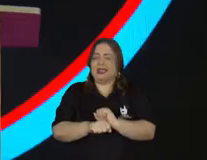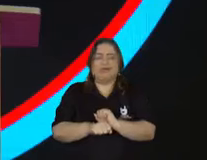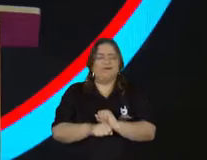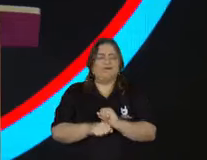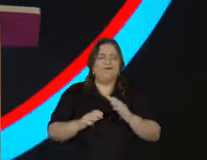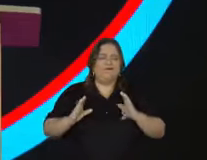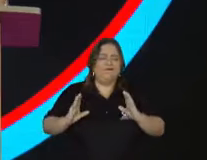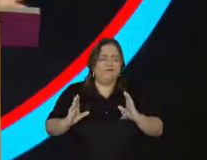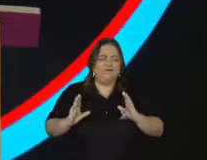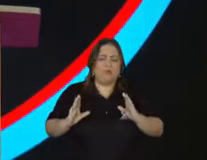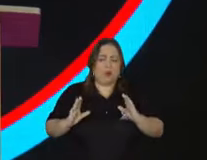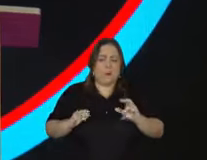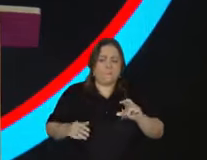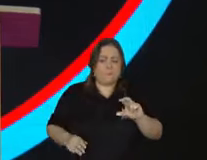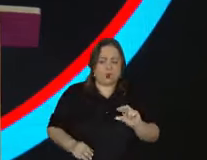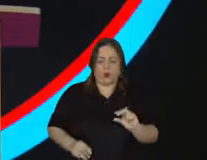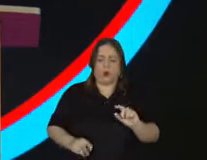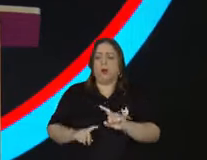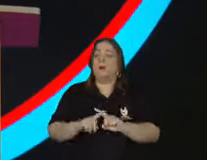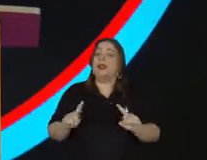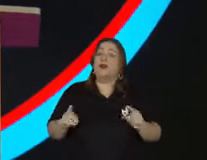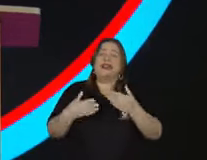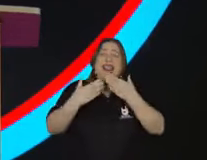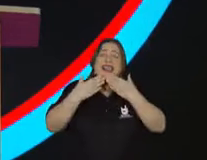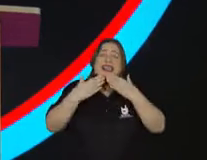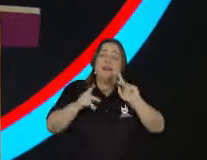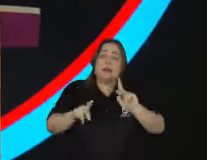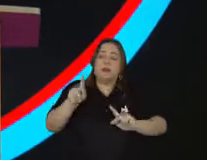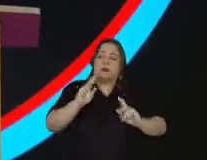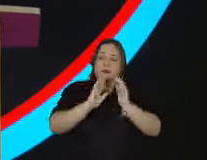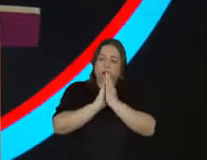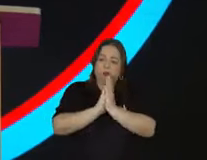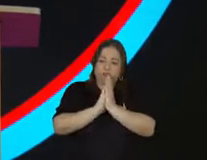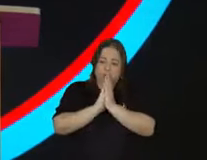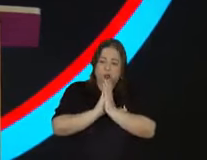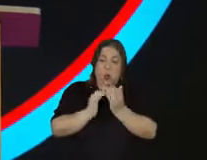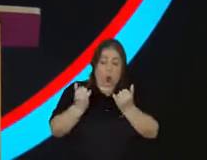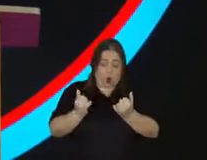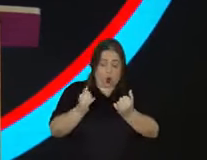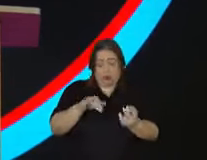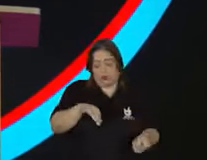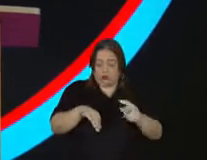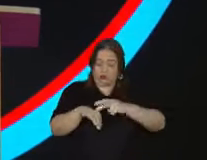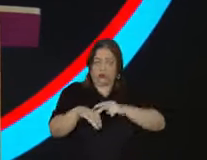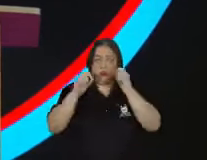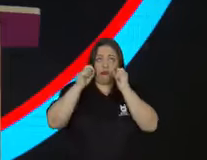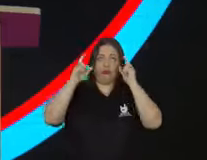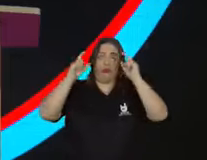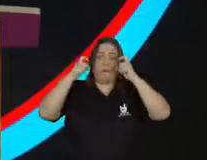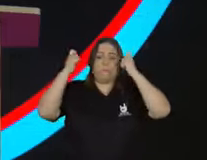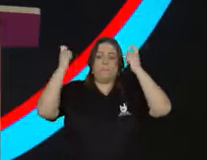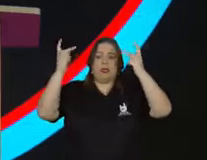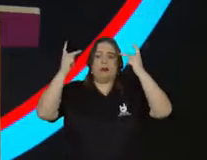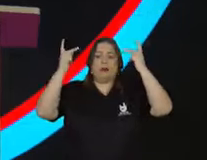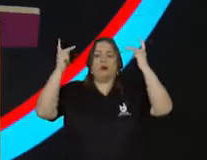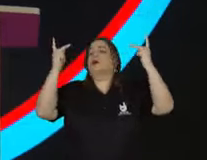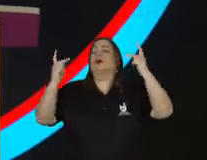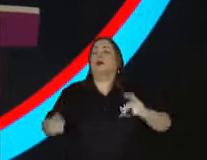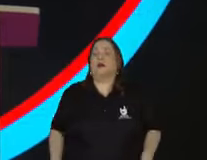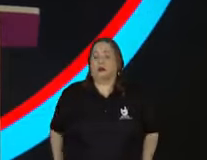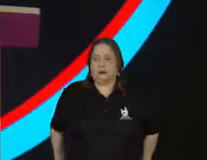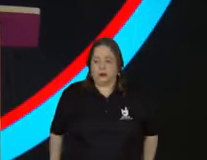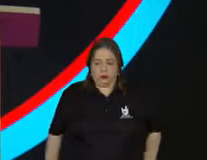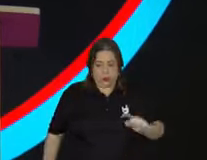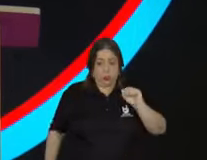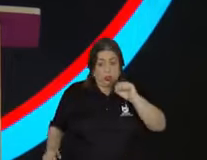Dios ha sido bueno. Gracias a todos los que han estado orando. Yo me levanté hoy en victoria. Aleluya. El que me vio ayer dice, no puede ser, pero sí